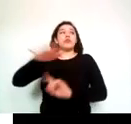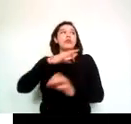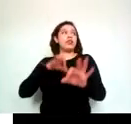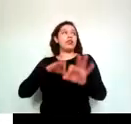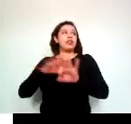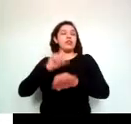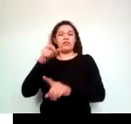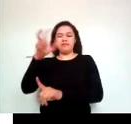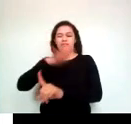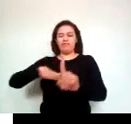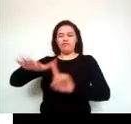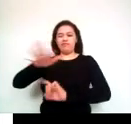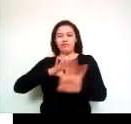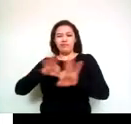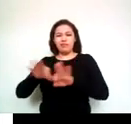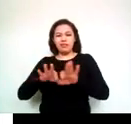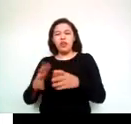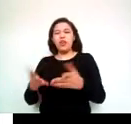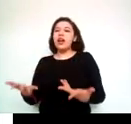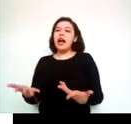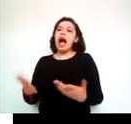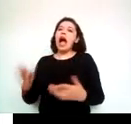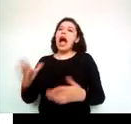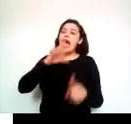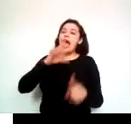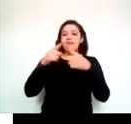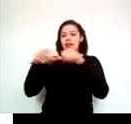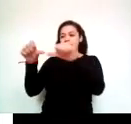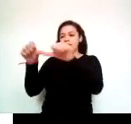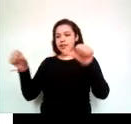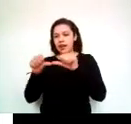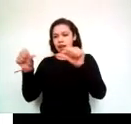laboral, digamos que toca muchísimas áreas que especifica la